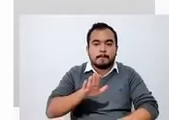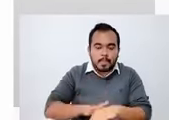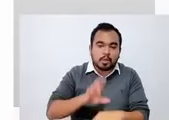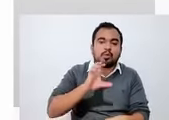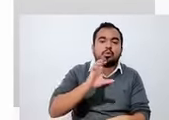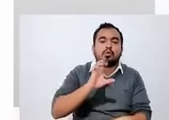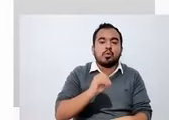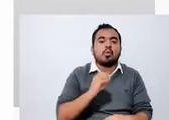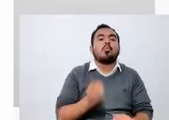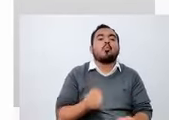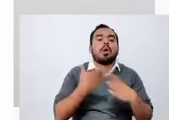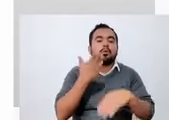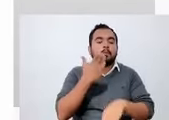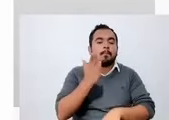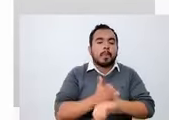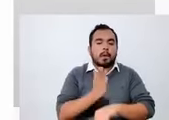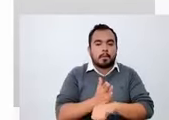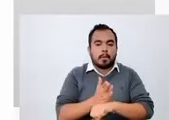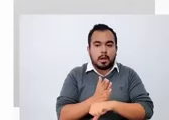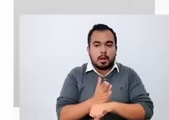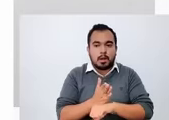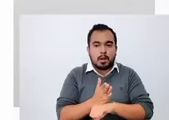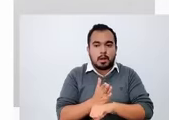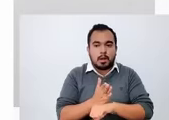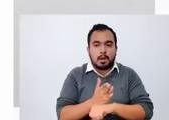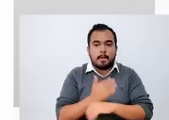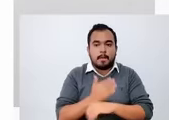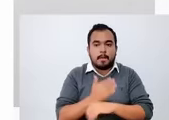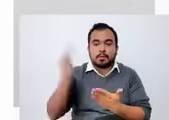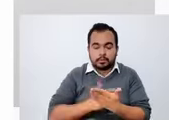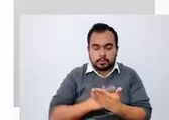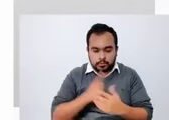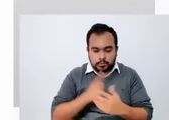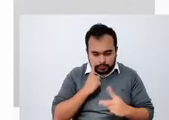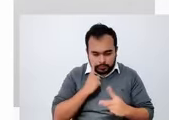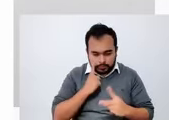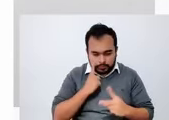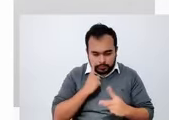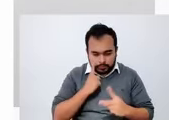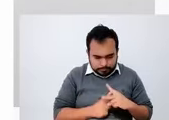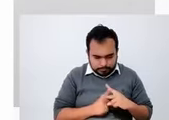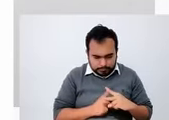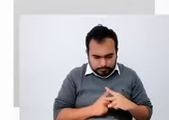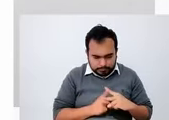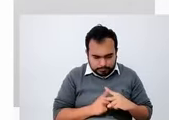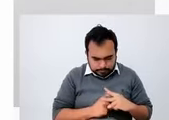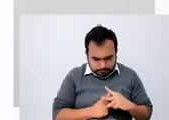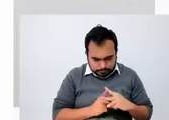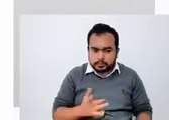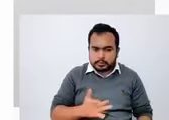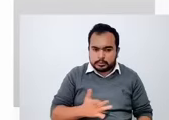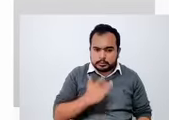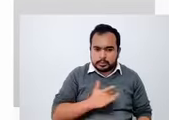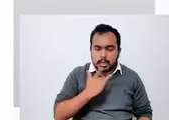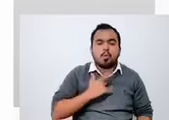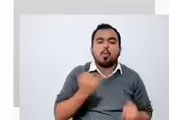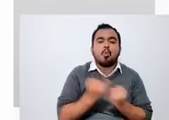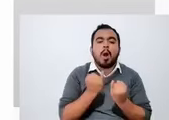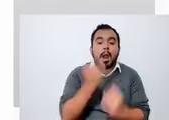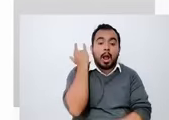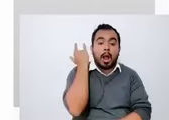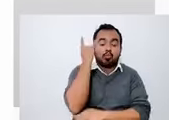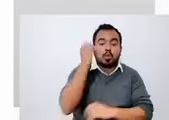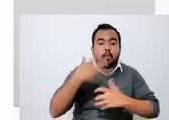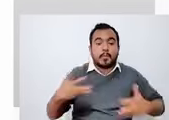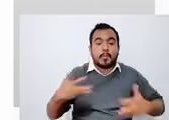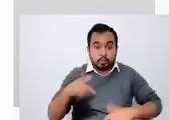merecimiento. Y el merecimiento, al ser una magnitud cuantitativa, le pasa como a la altura o al peso. Nadie puede pesar 70